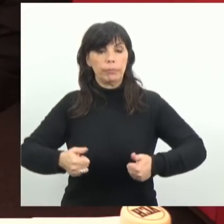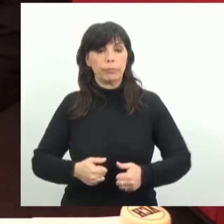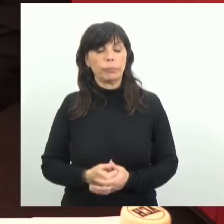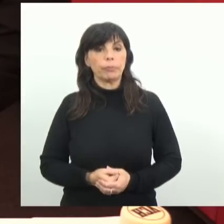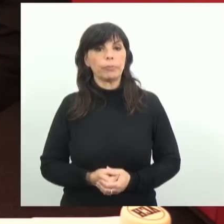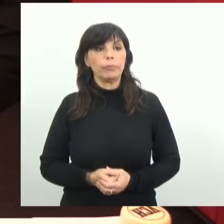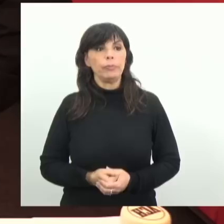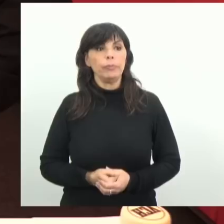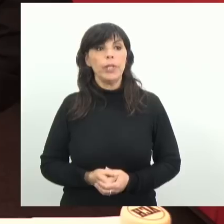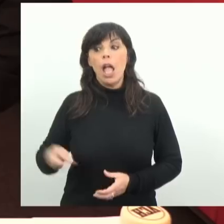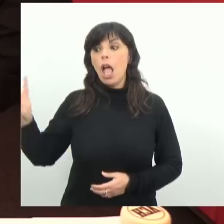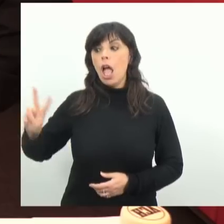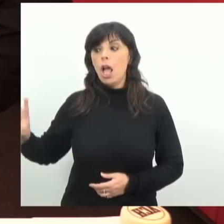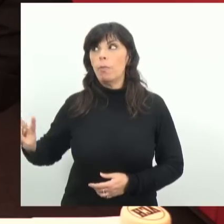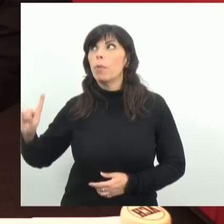el que estaba con Dios.